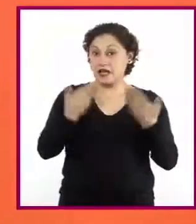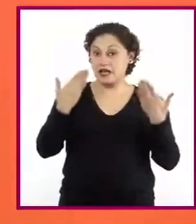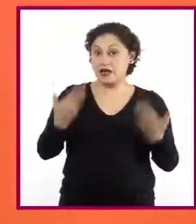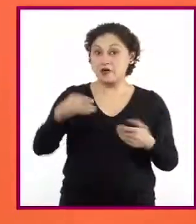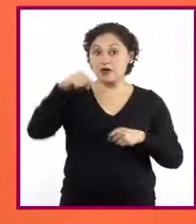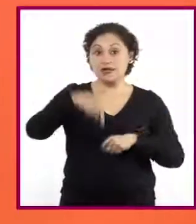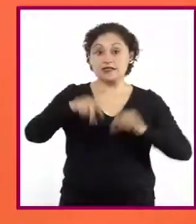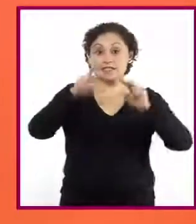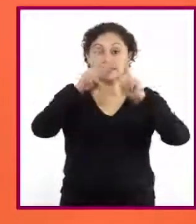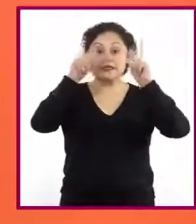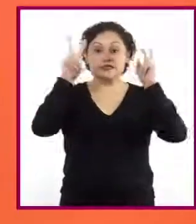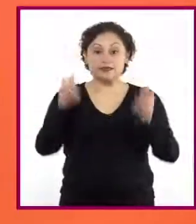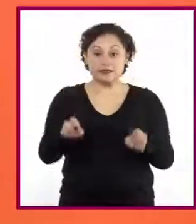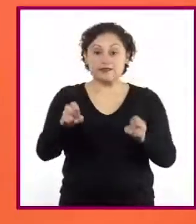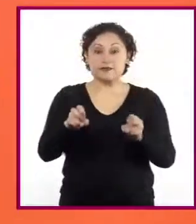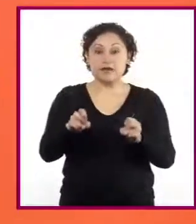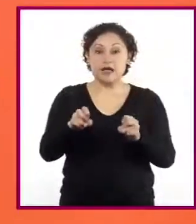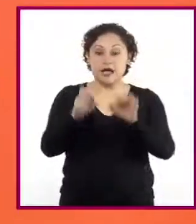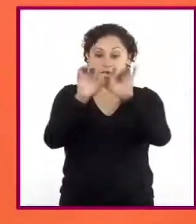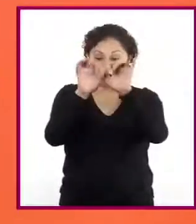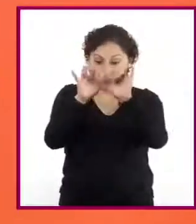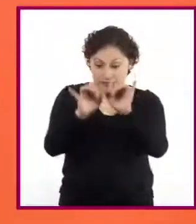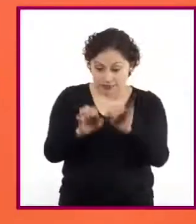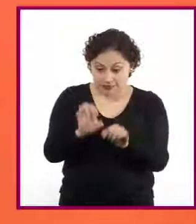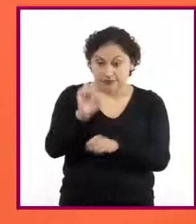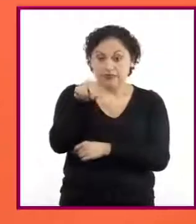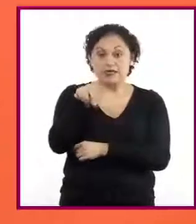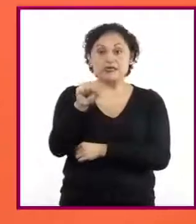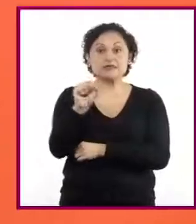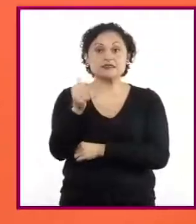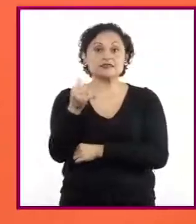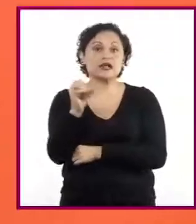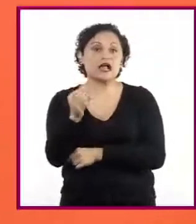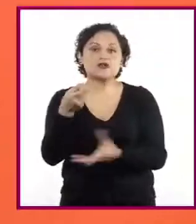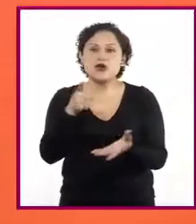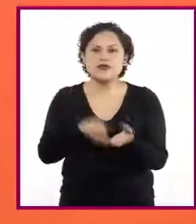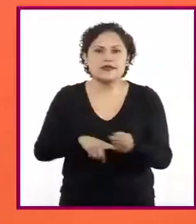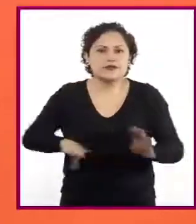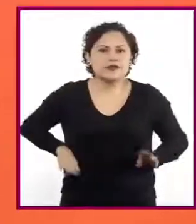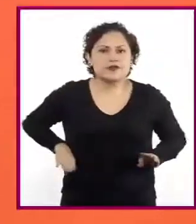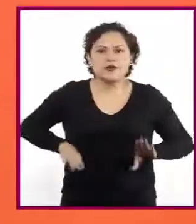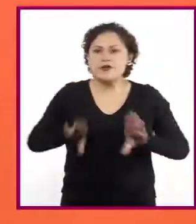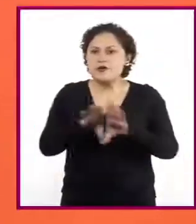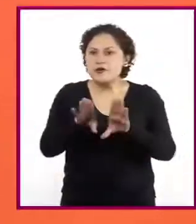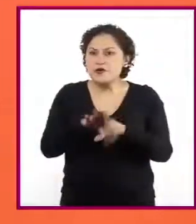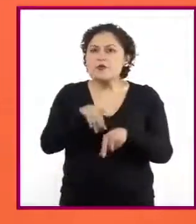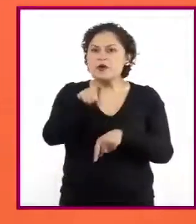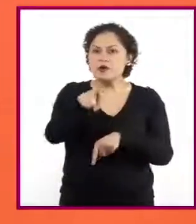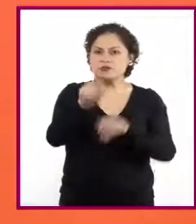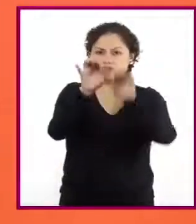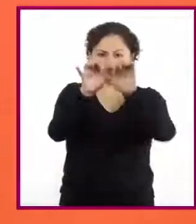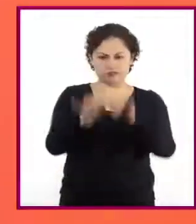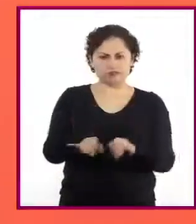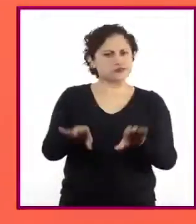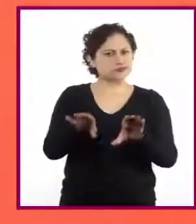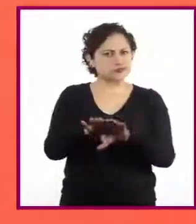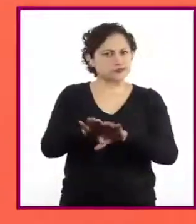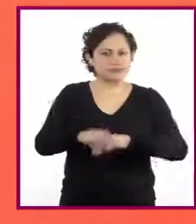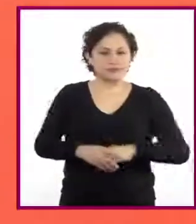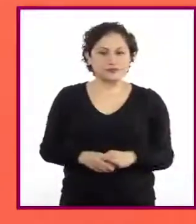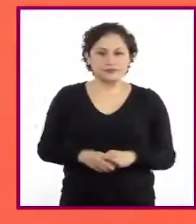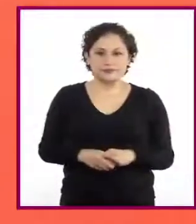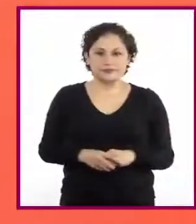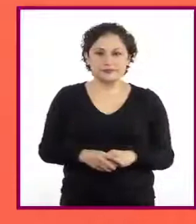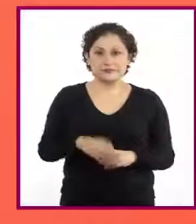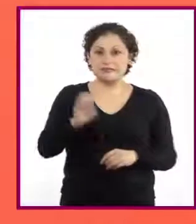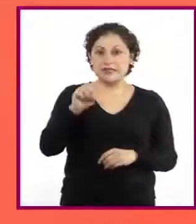tema elementos para escribir un ensayo y explicaremos sus características y cómo pueden escribir uno. El